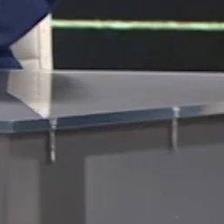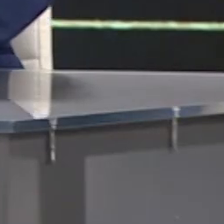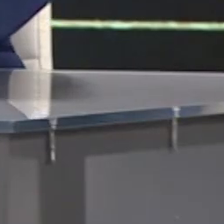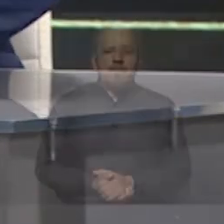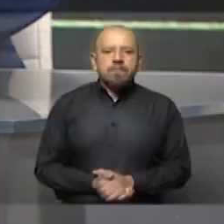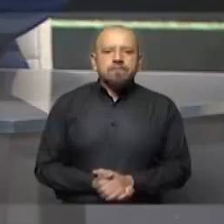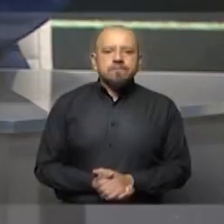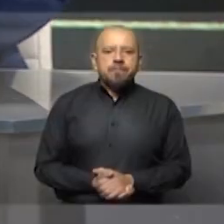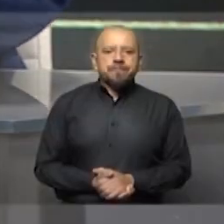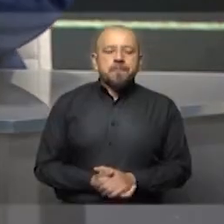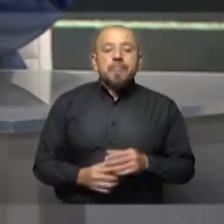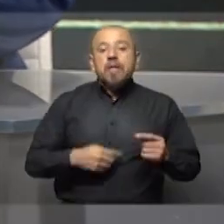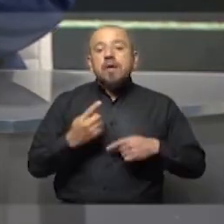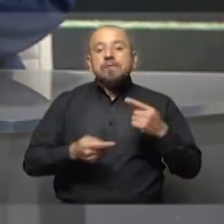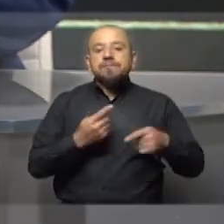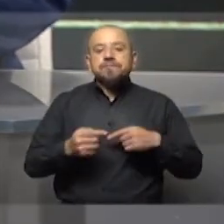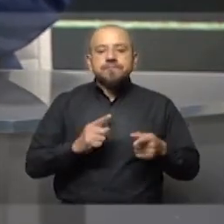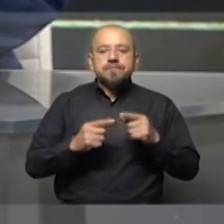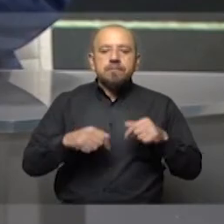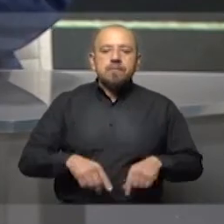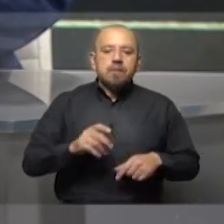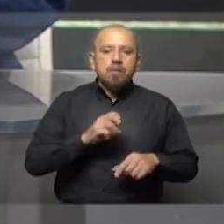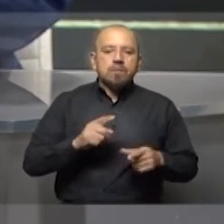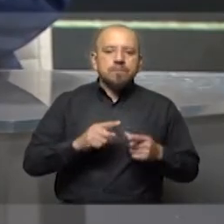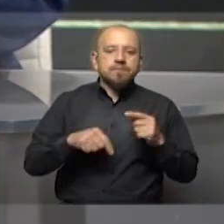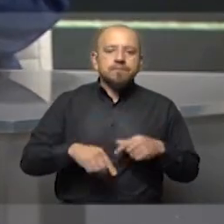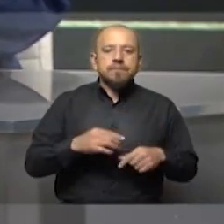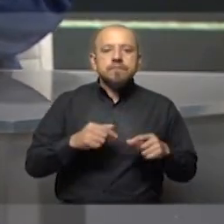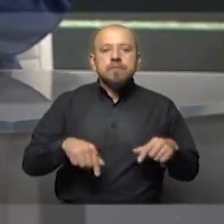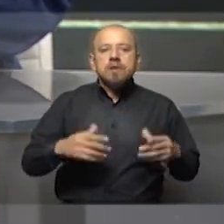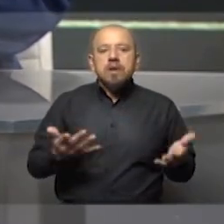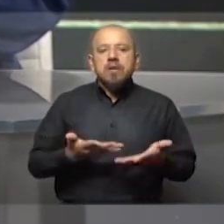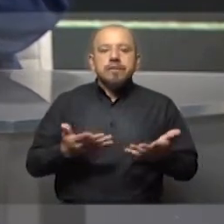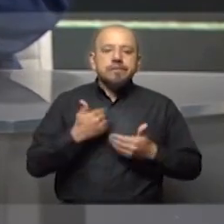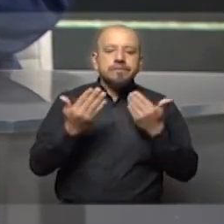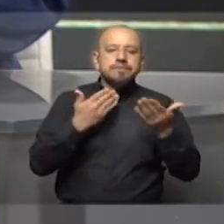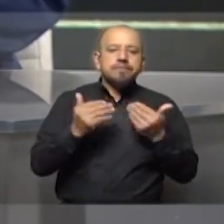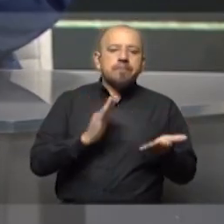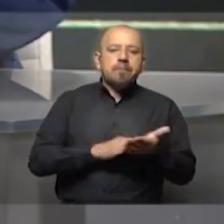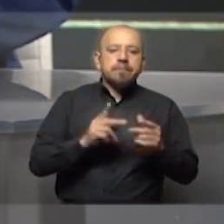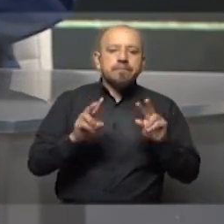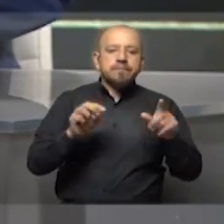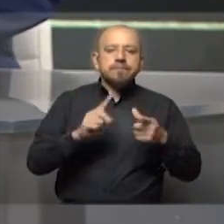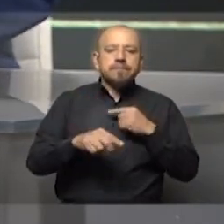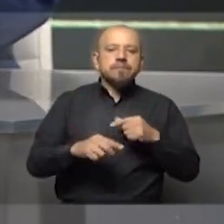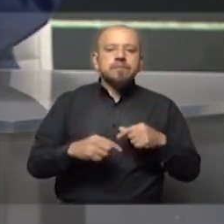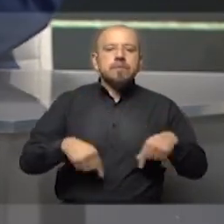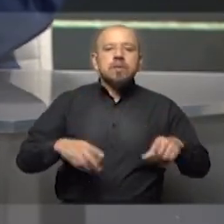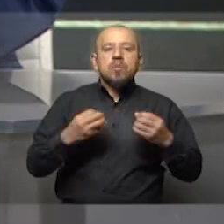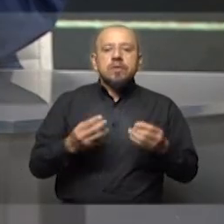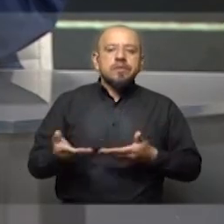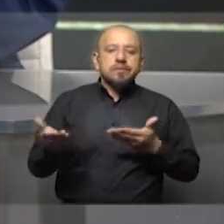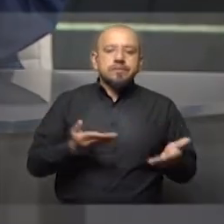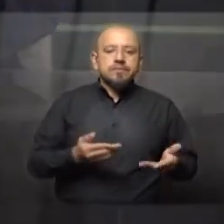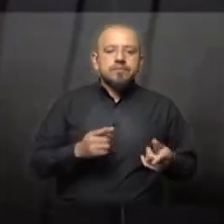30 minutos pasan de las 9 y seguimos con la letra chica como le decíamos vamos a hablar entre otras cosas de cuestiones legales y para eso recibimos